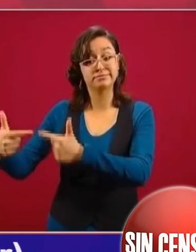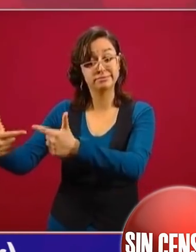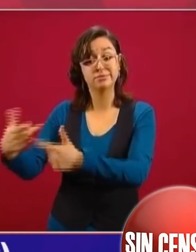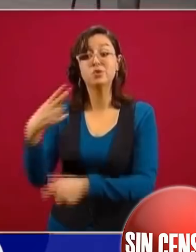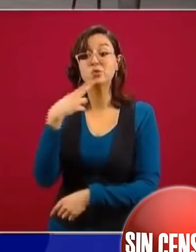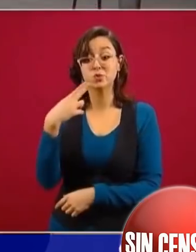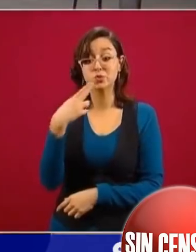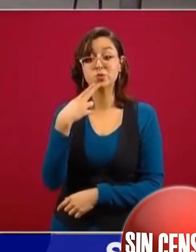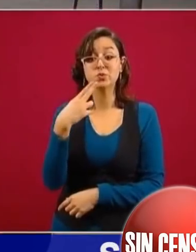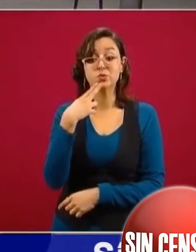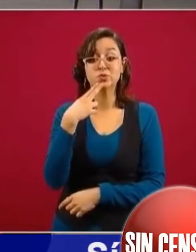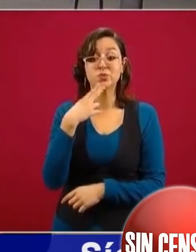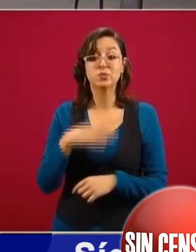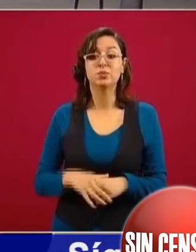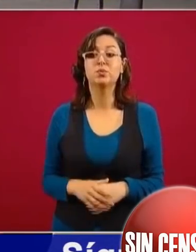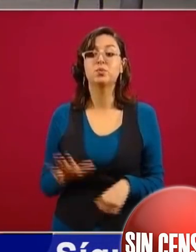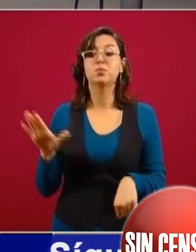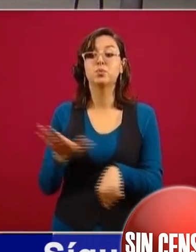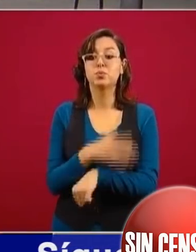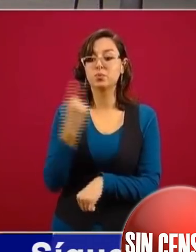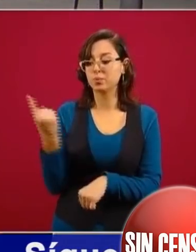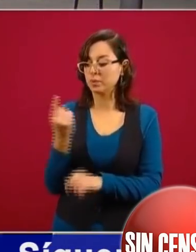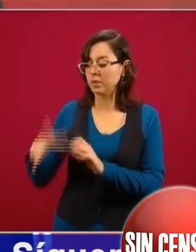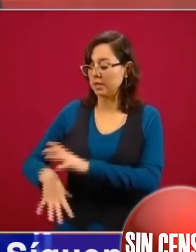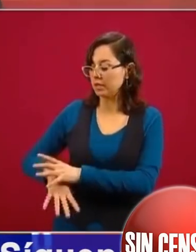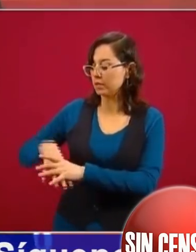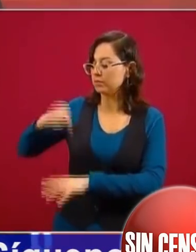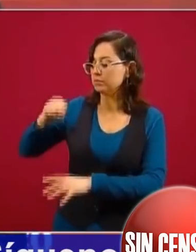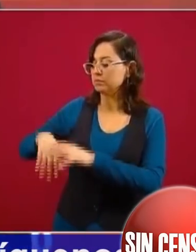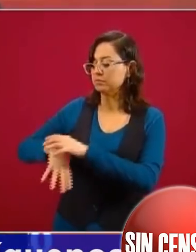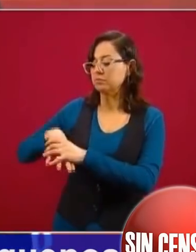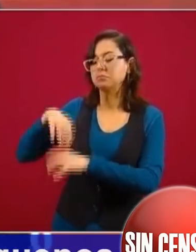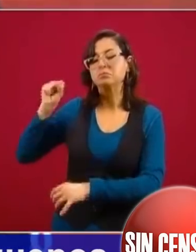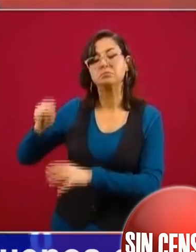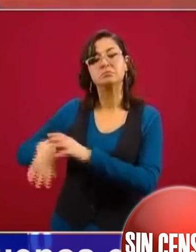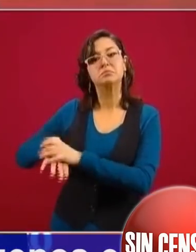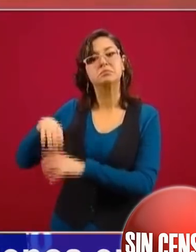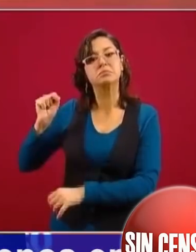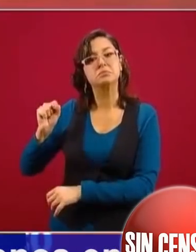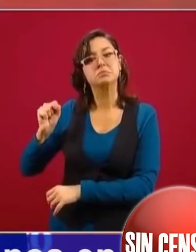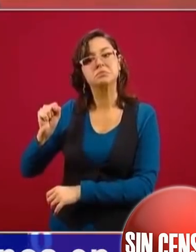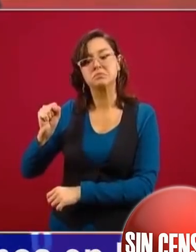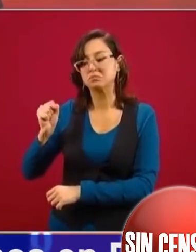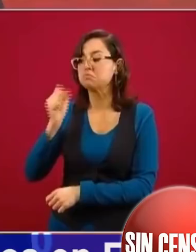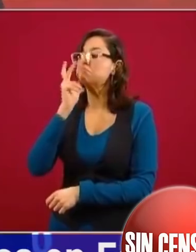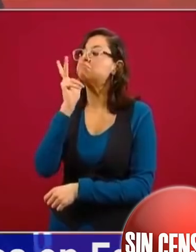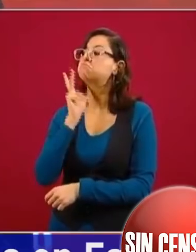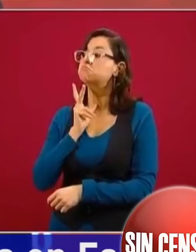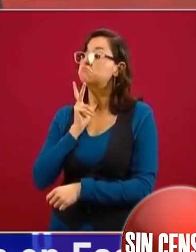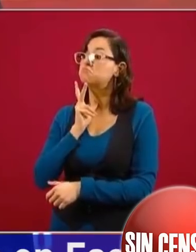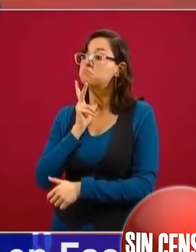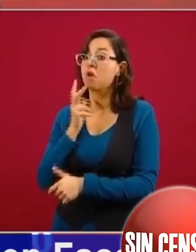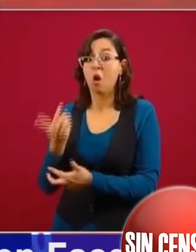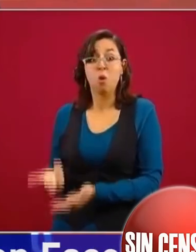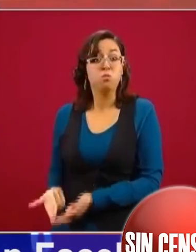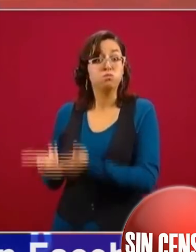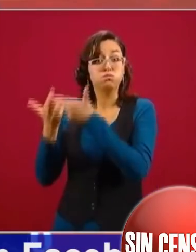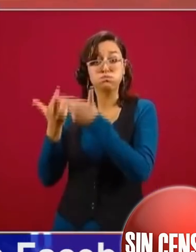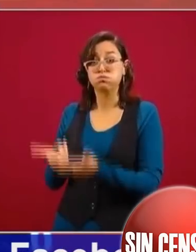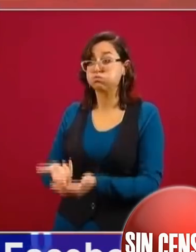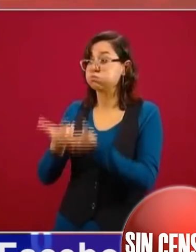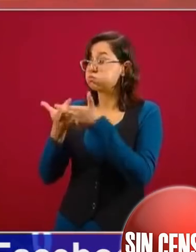porque solo vamos a usar lo estrictamente necesario, indispensable